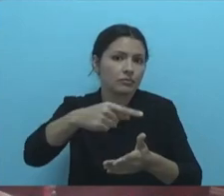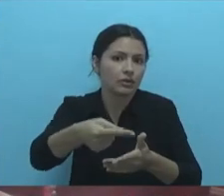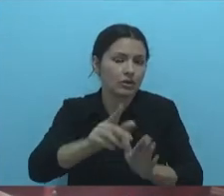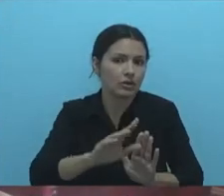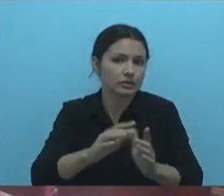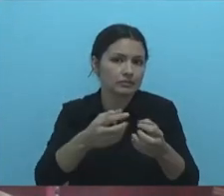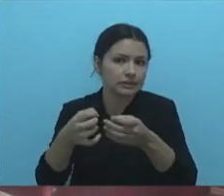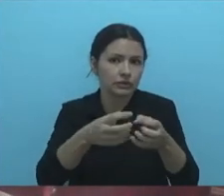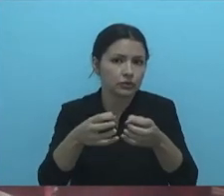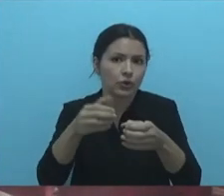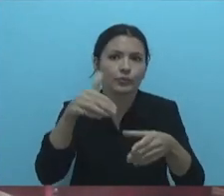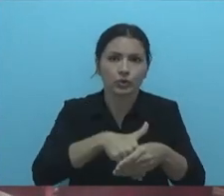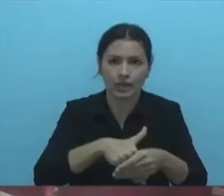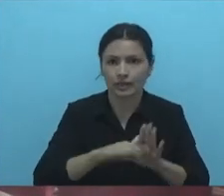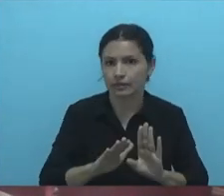esto